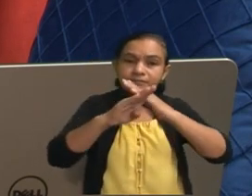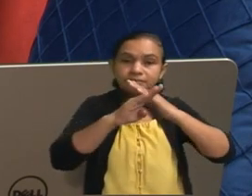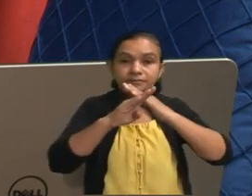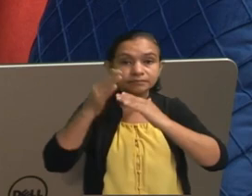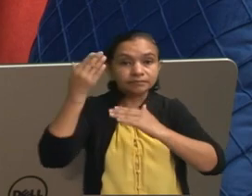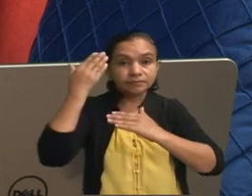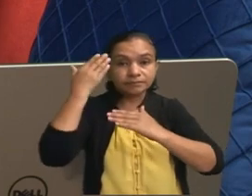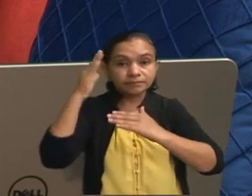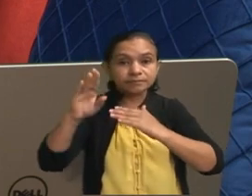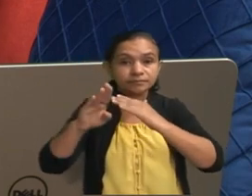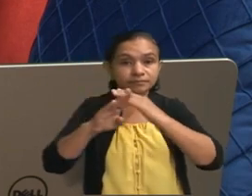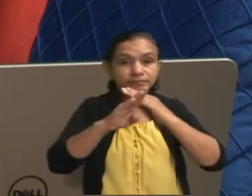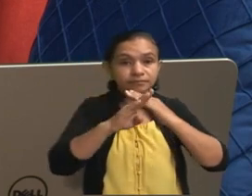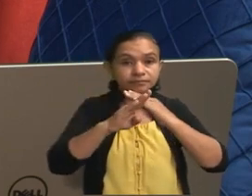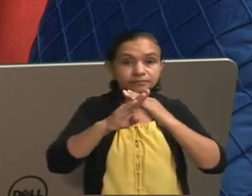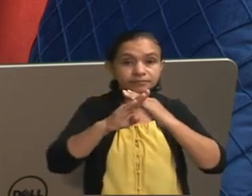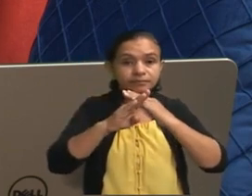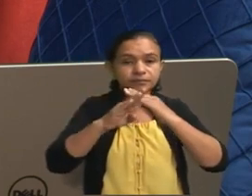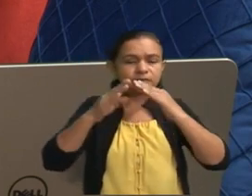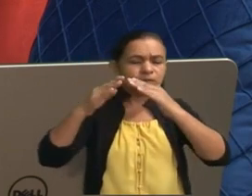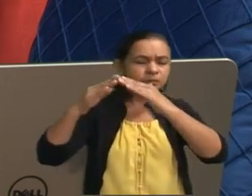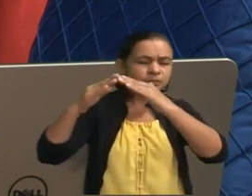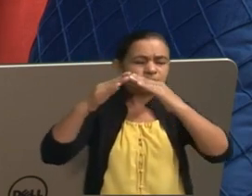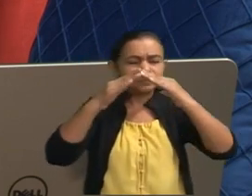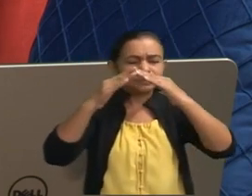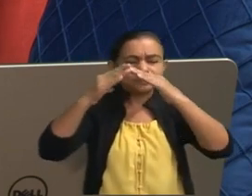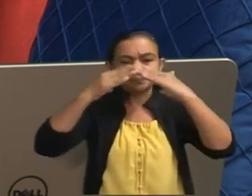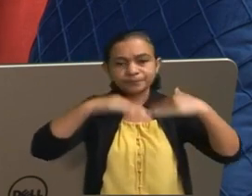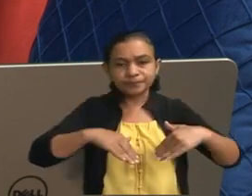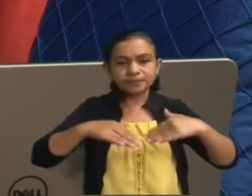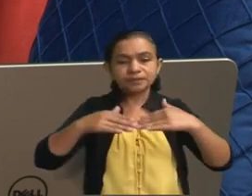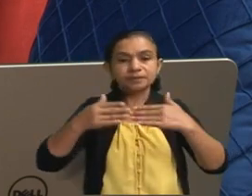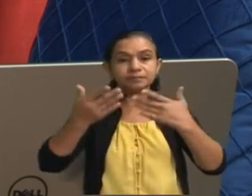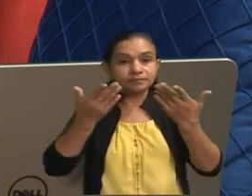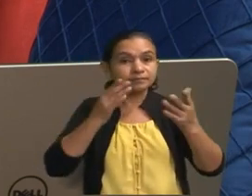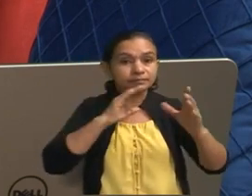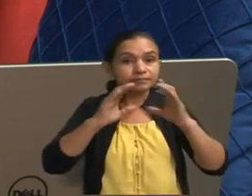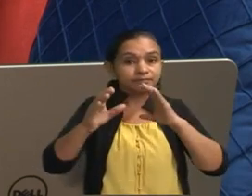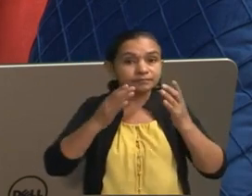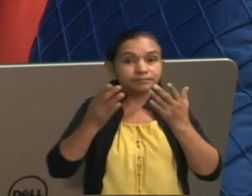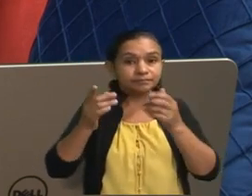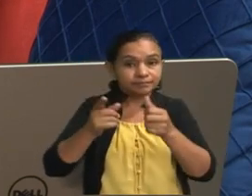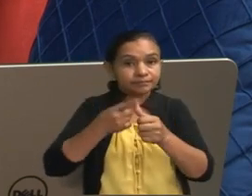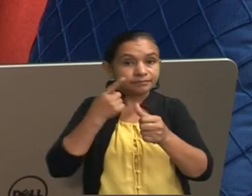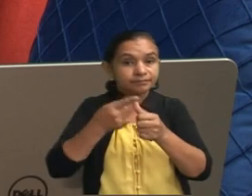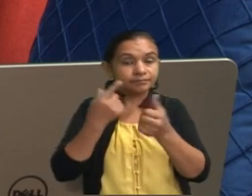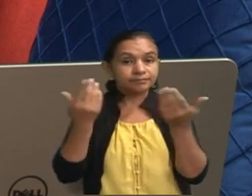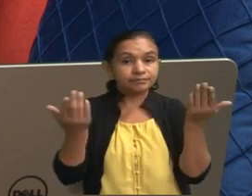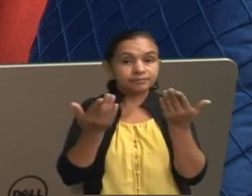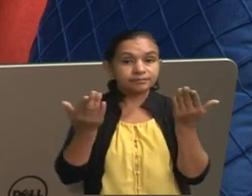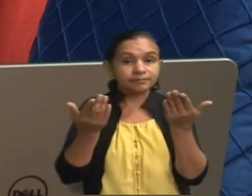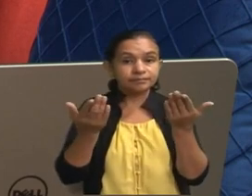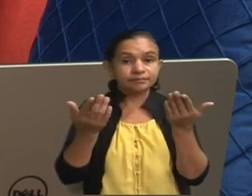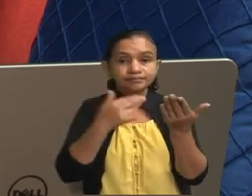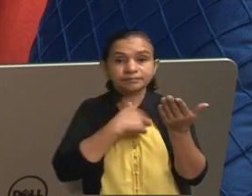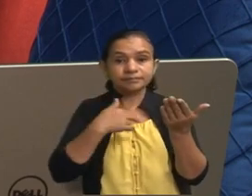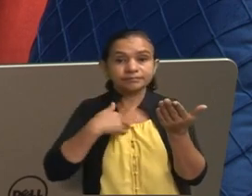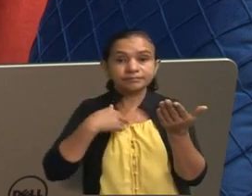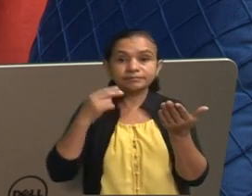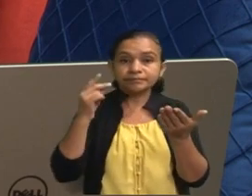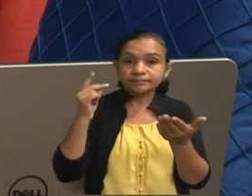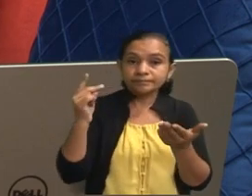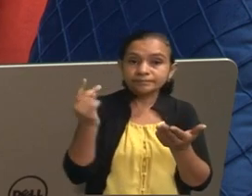sabemos en caso de grandes terremotos se interrumpe la comunicación frecuentemente. También el internet se puede